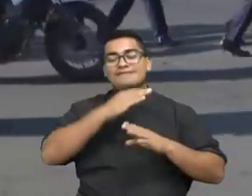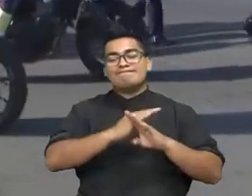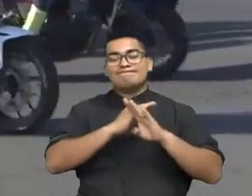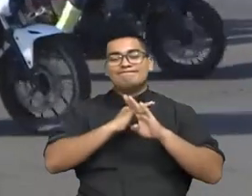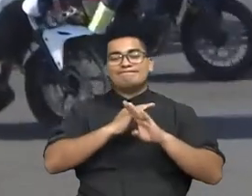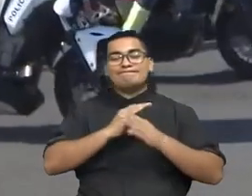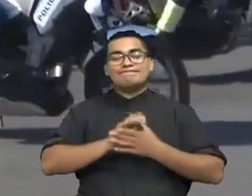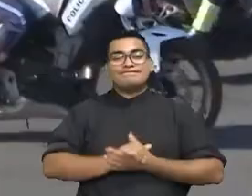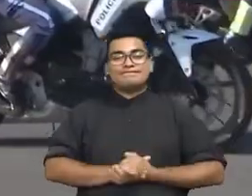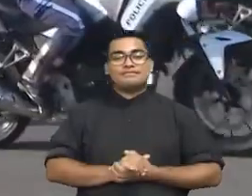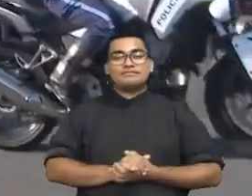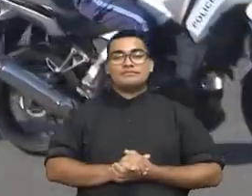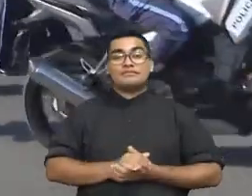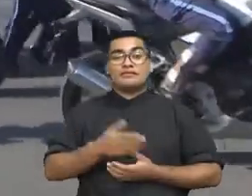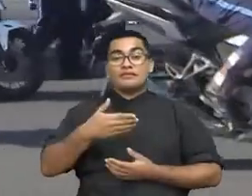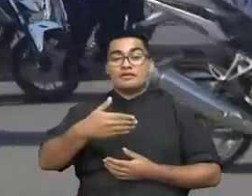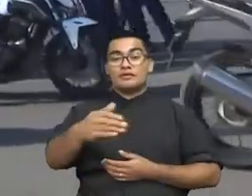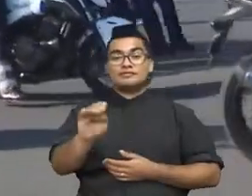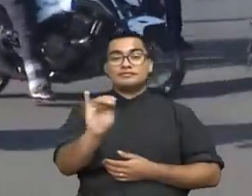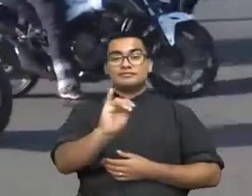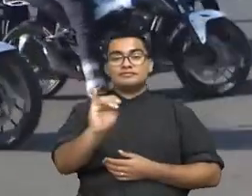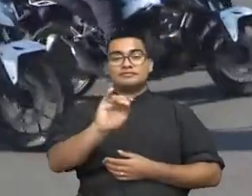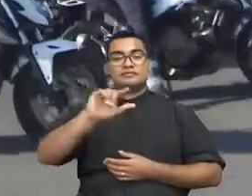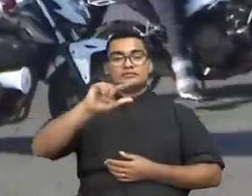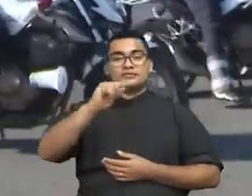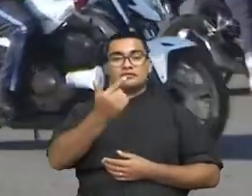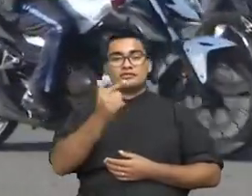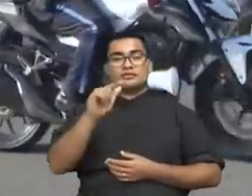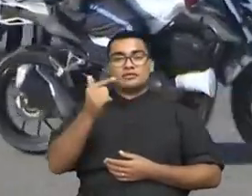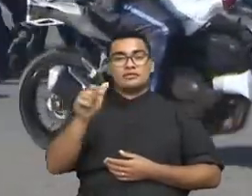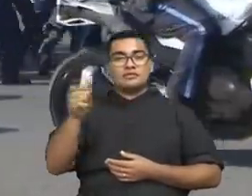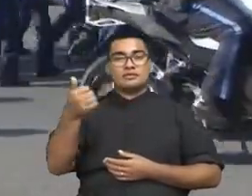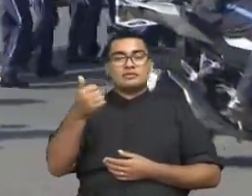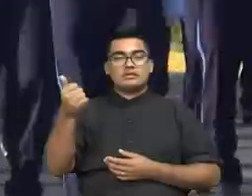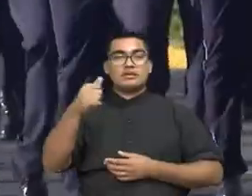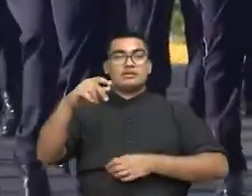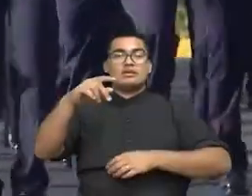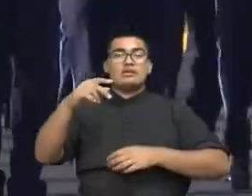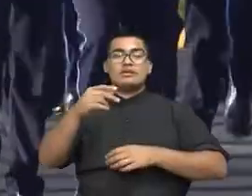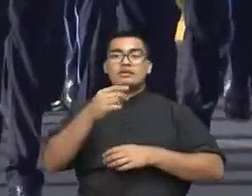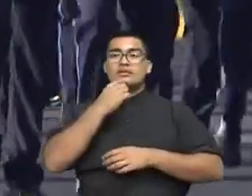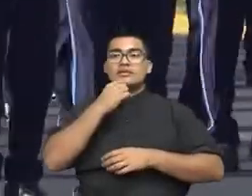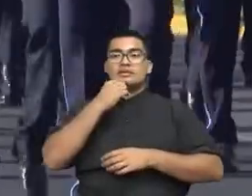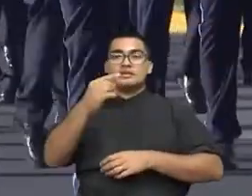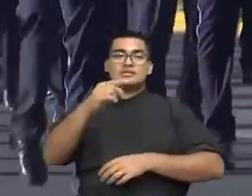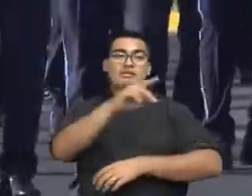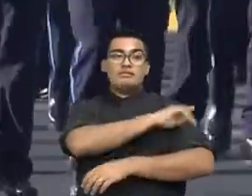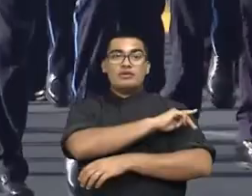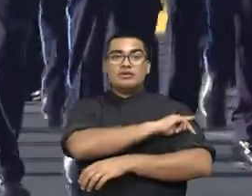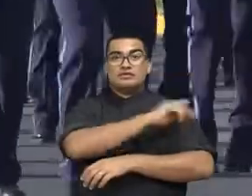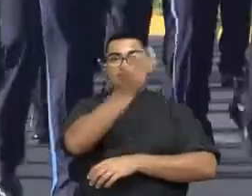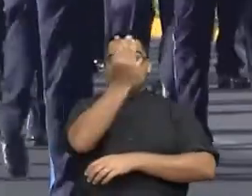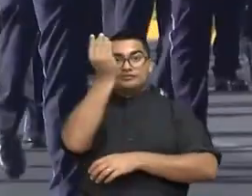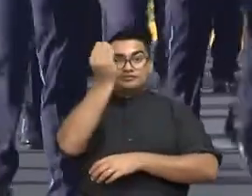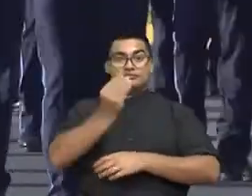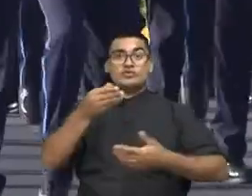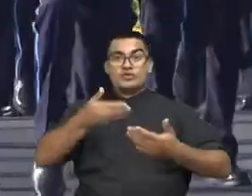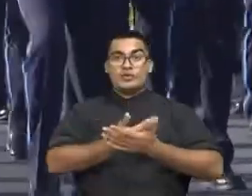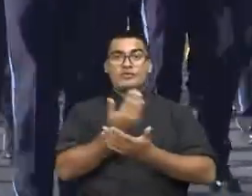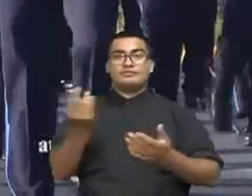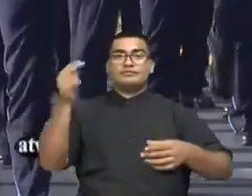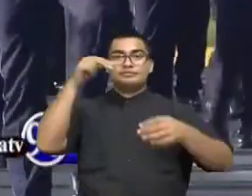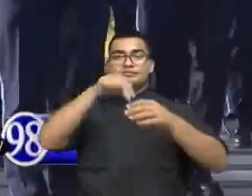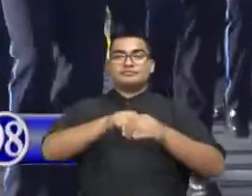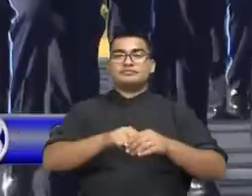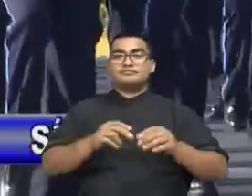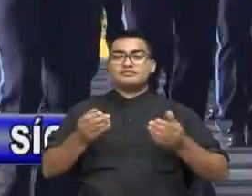estos. Anunció que este miércoles un total de 776 cadetes se gradúan de policías, mismos que se